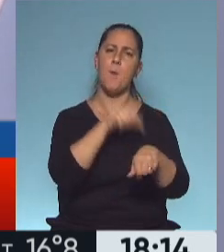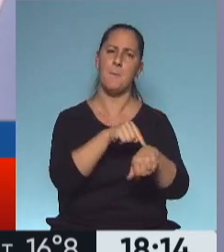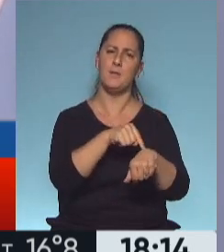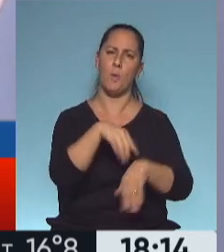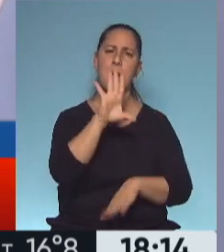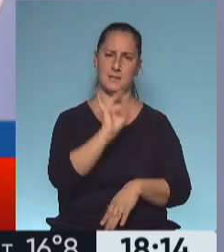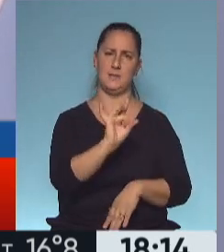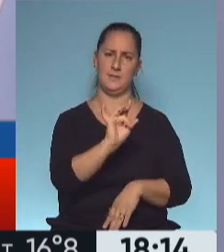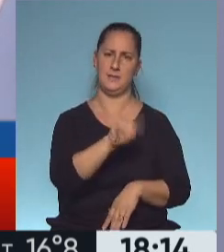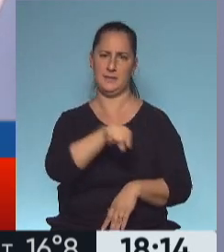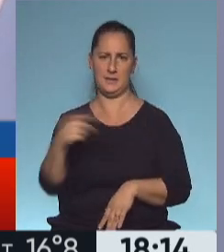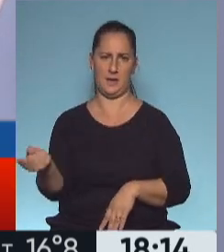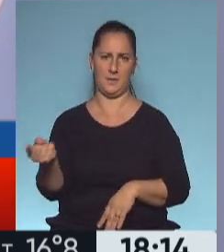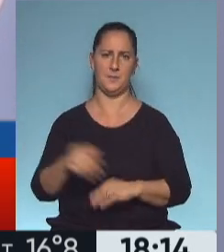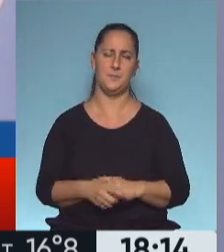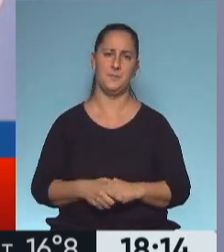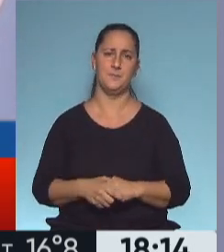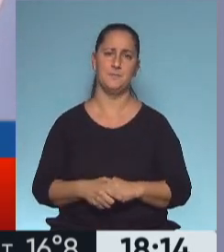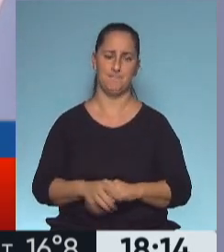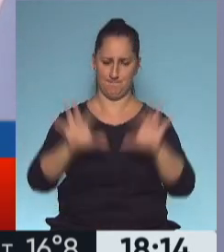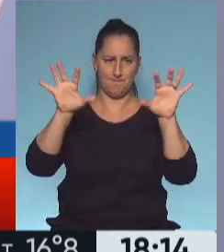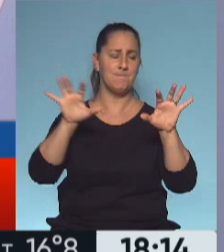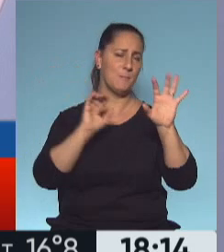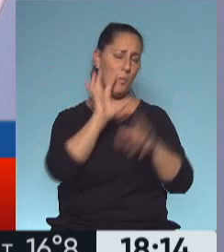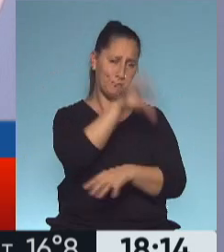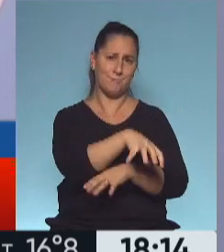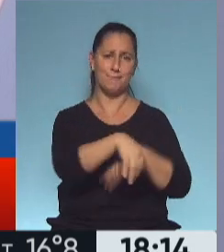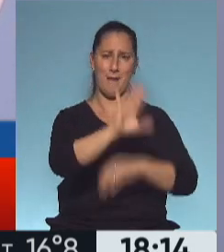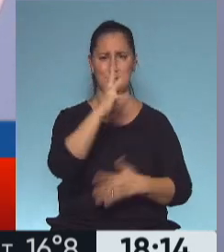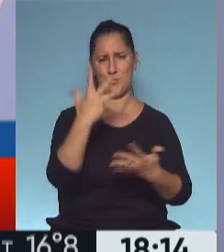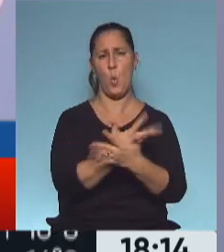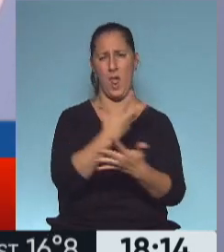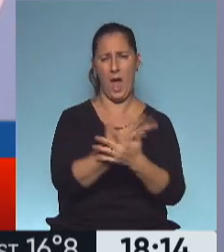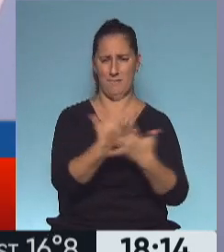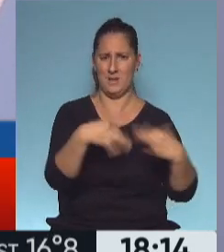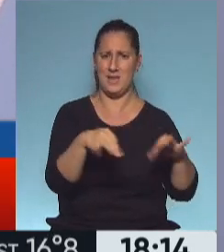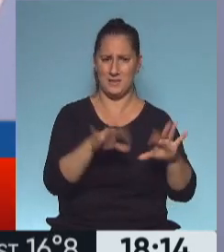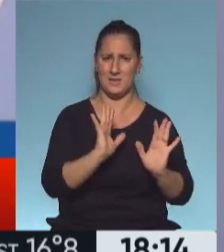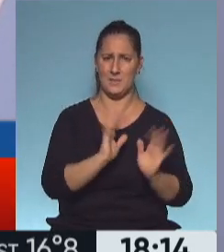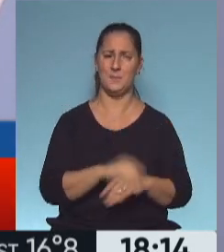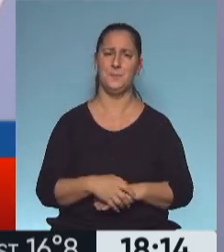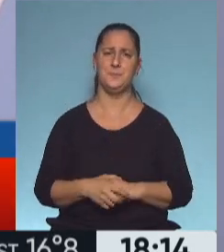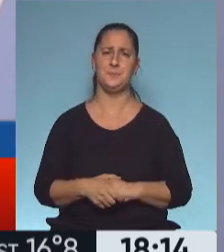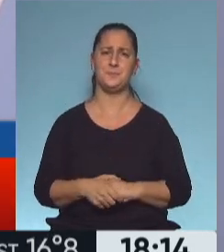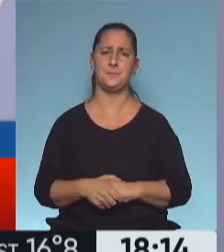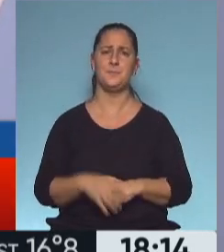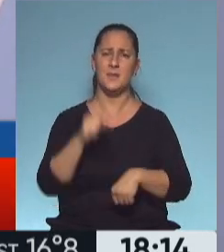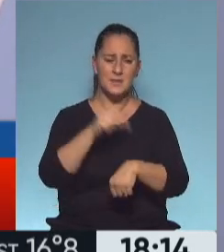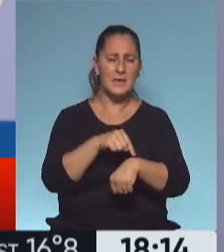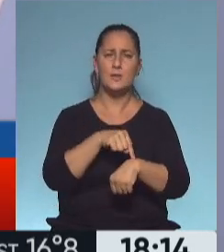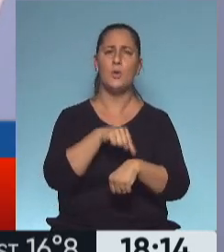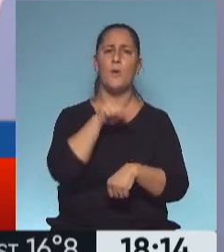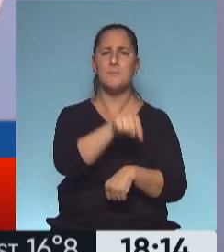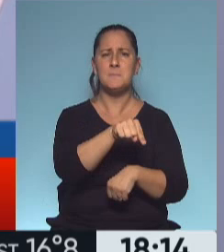difícil. Esos son los segmentos más vulnerables, justamente. Y esto que ocurre